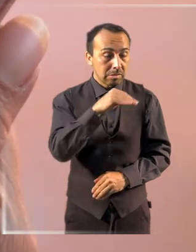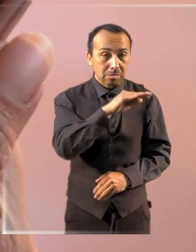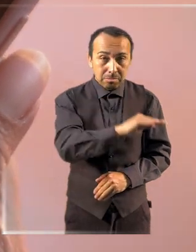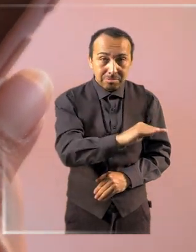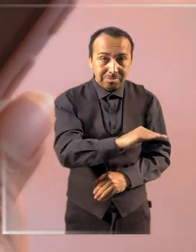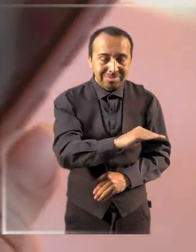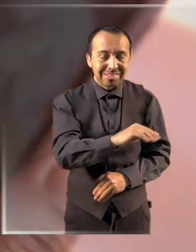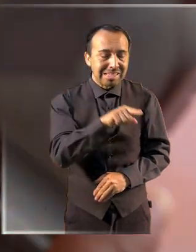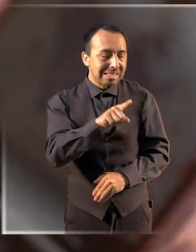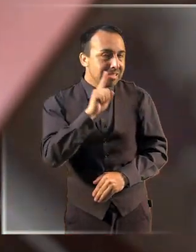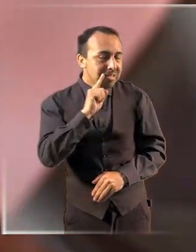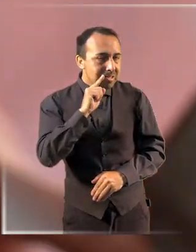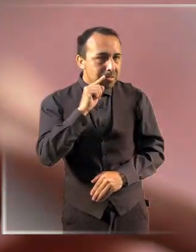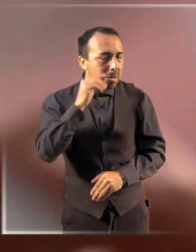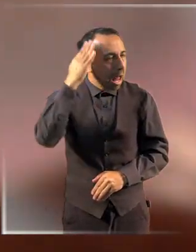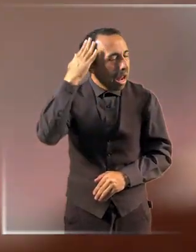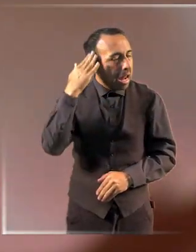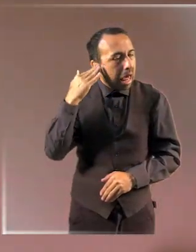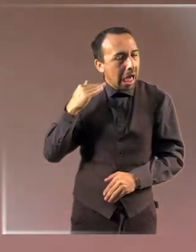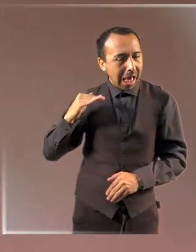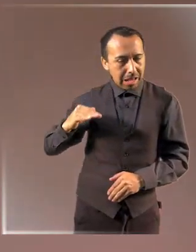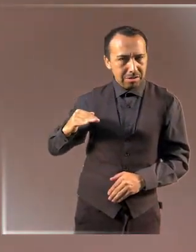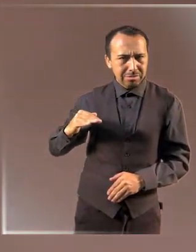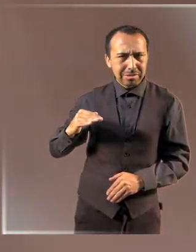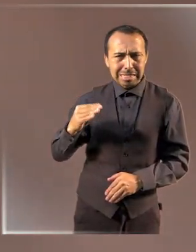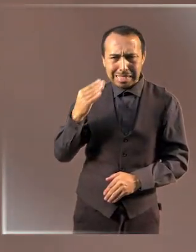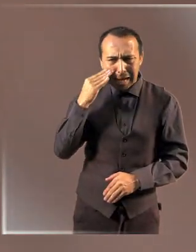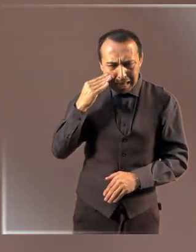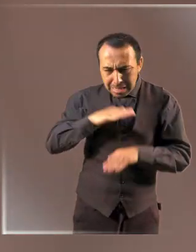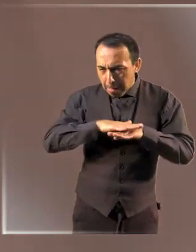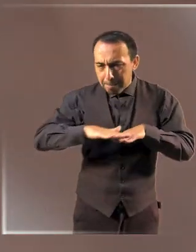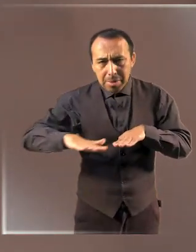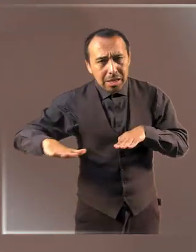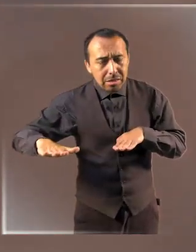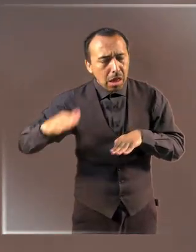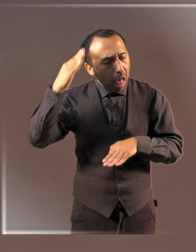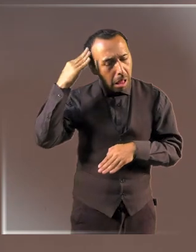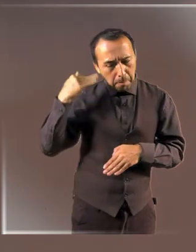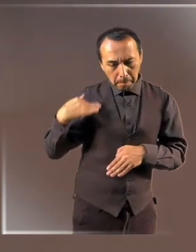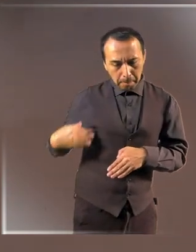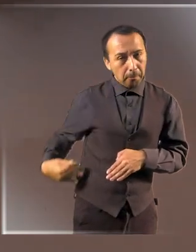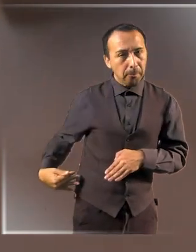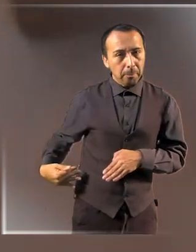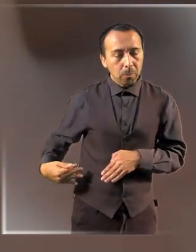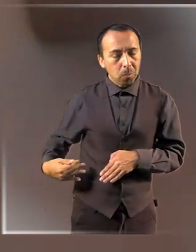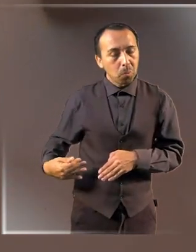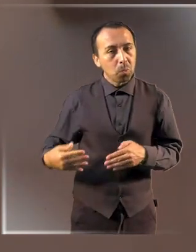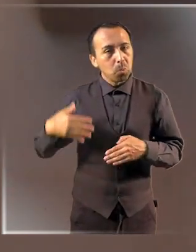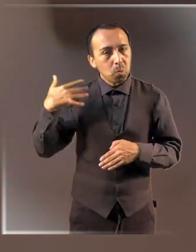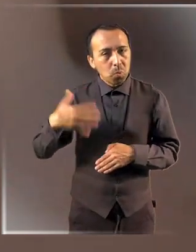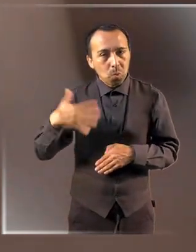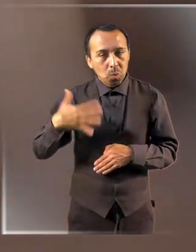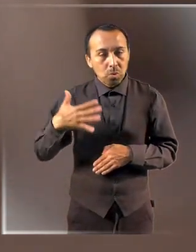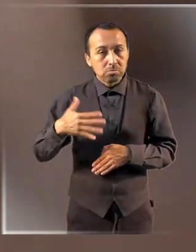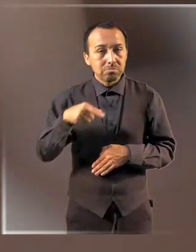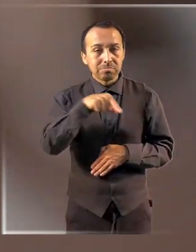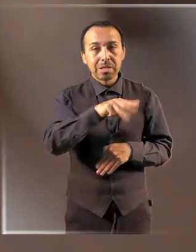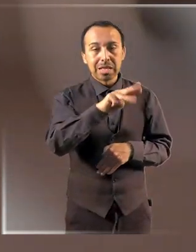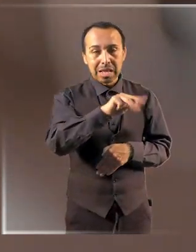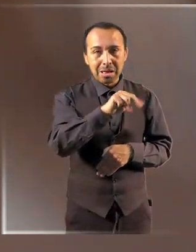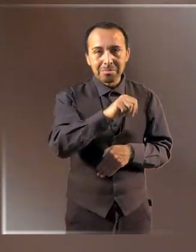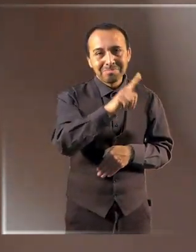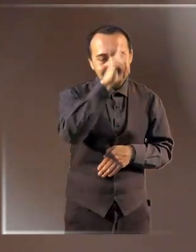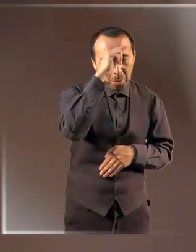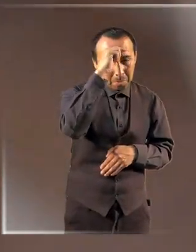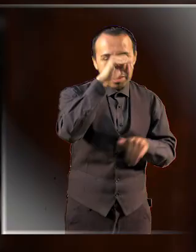mi hijo tenía el pelo muy largo. Mi hijo tenía el pelo, casi lo arrastraba al piso cuando estaba